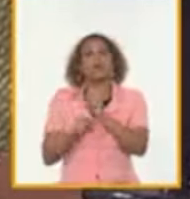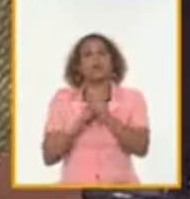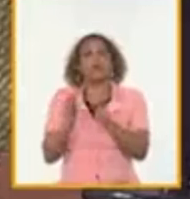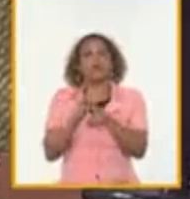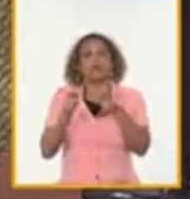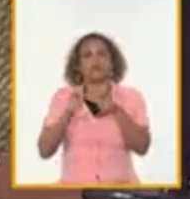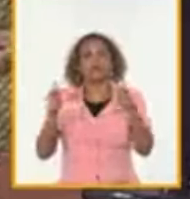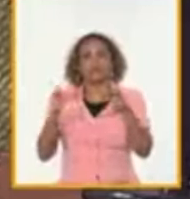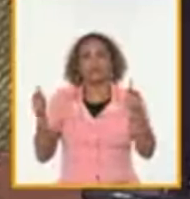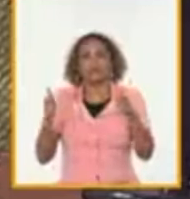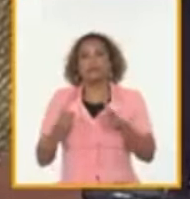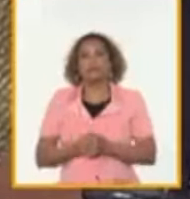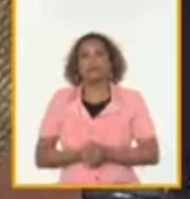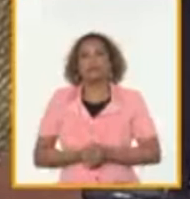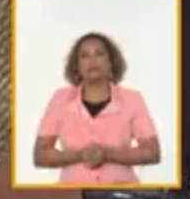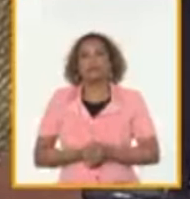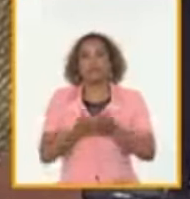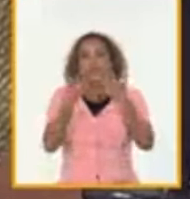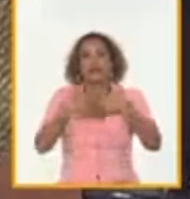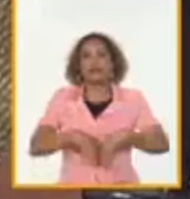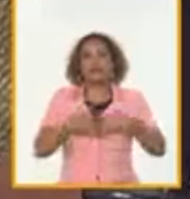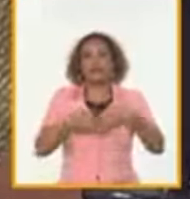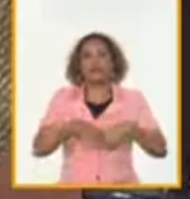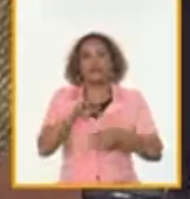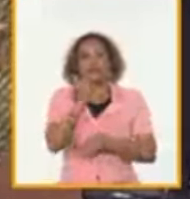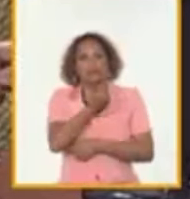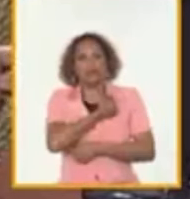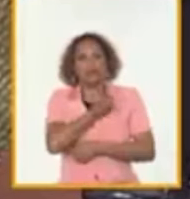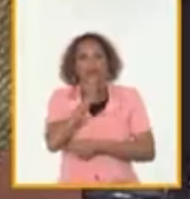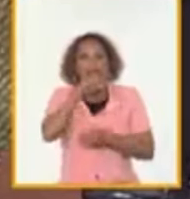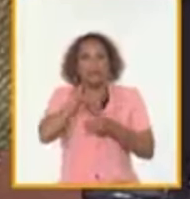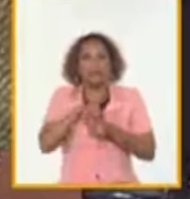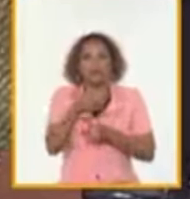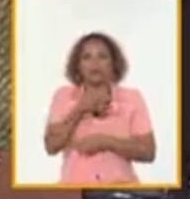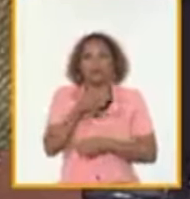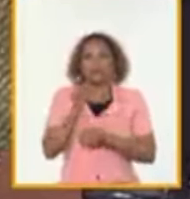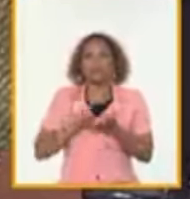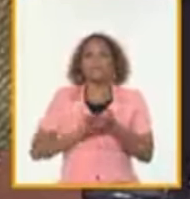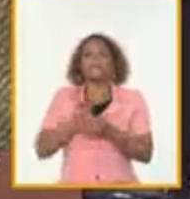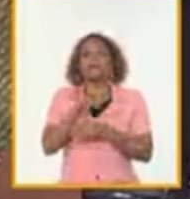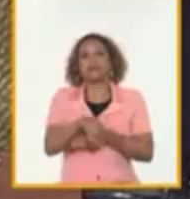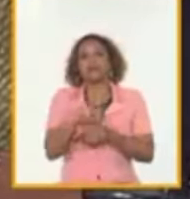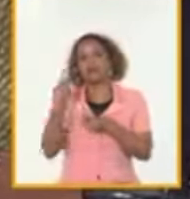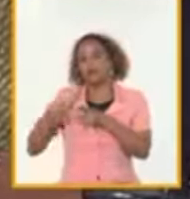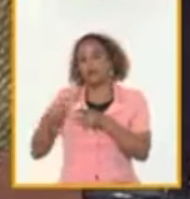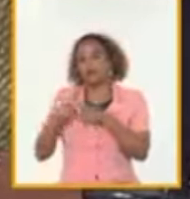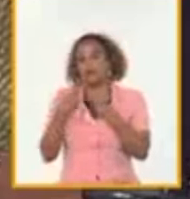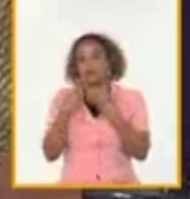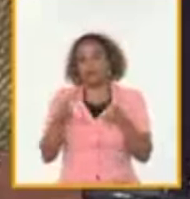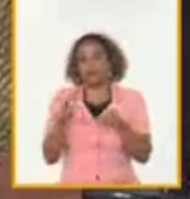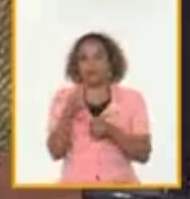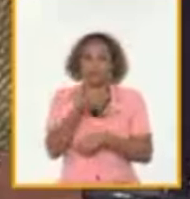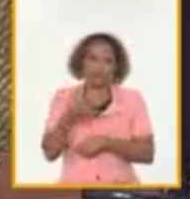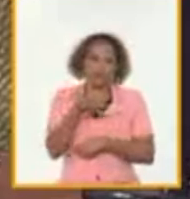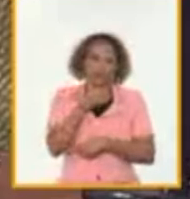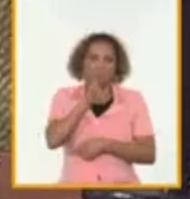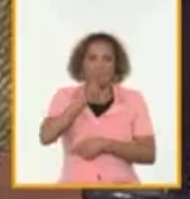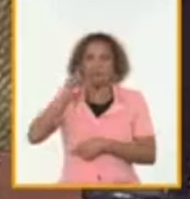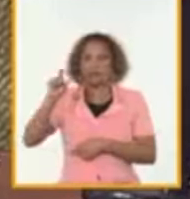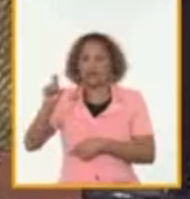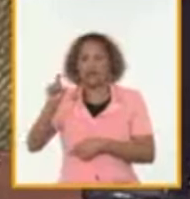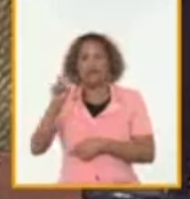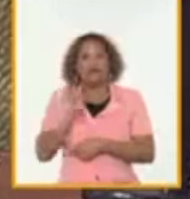intencionando incrementar la producción de cerdo en el propio municipio placeta y en el resto de los municipios de la de la provincia de villac Clara porque